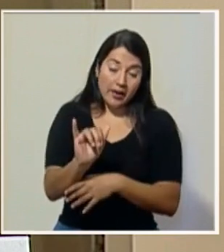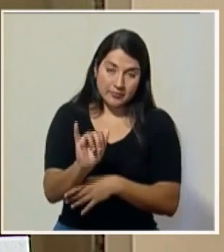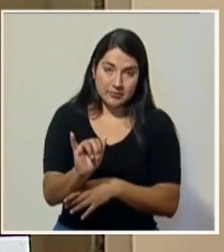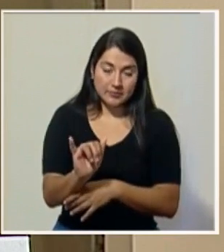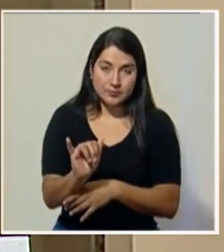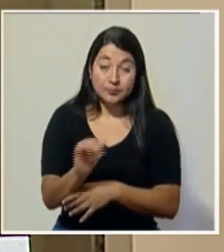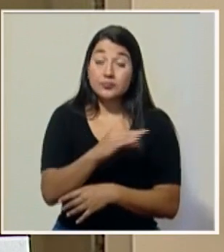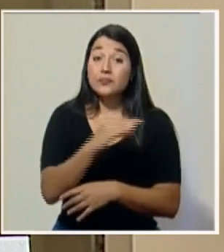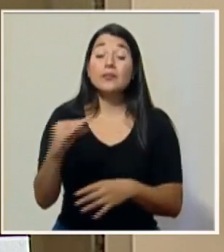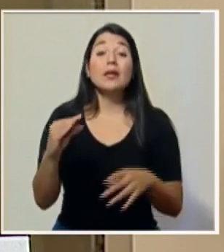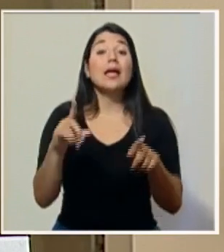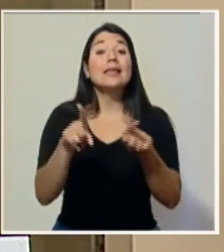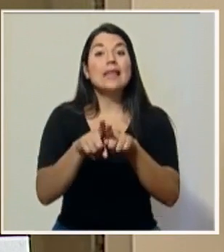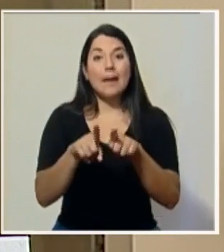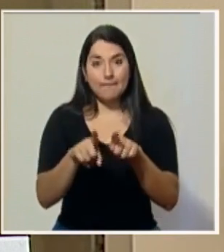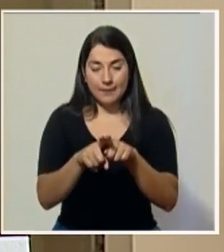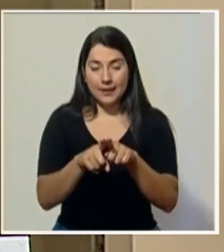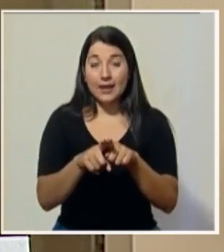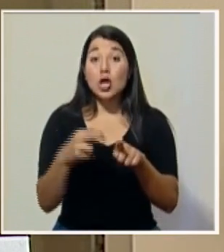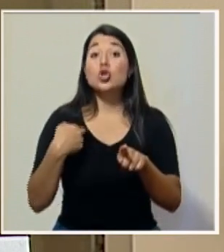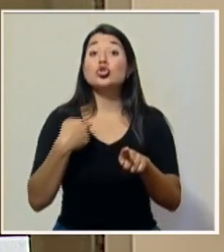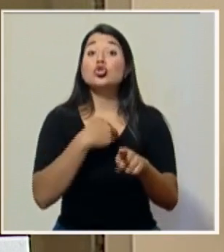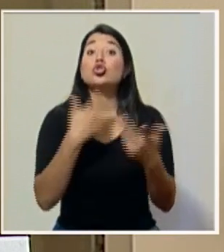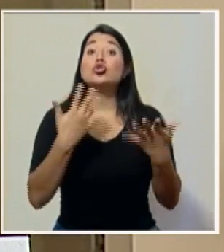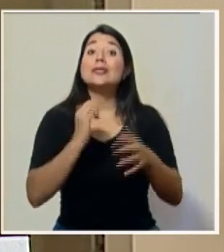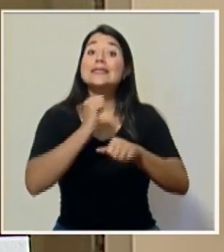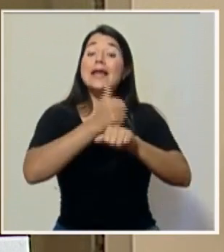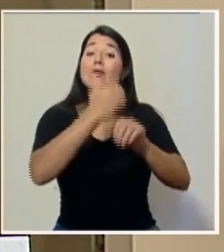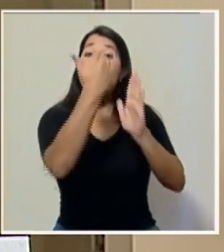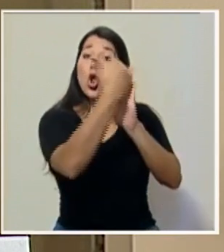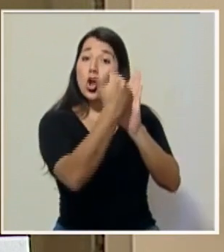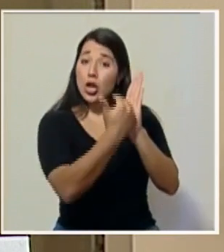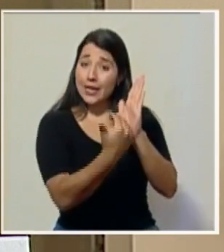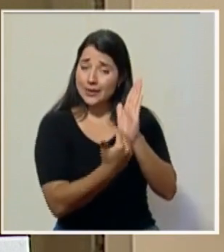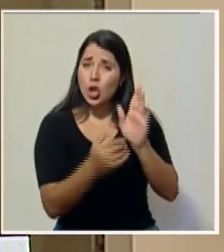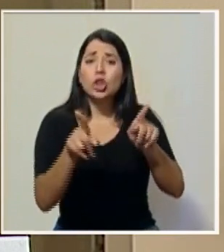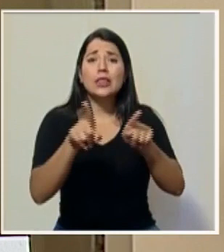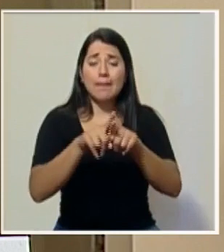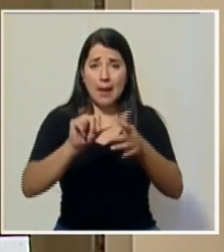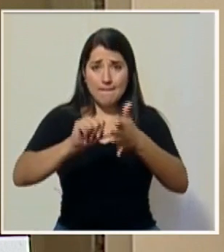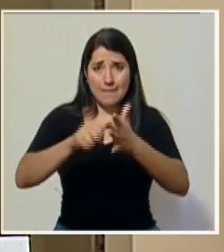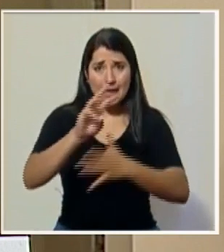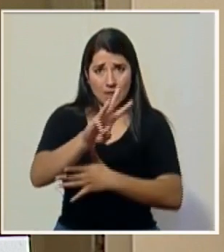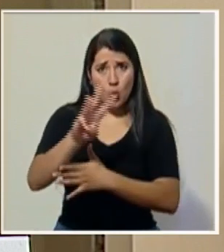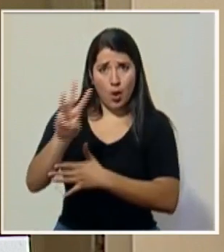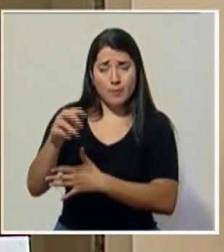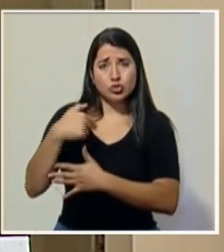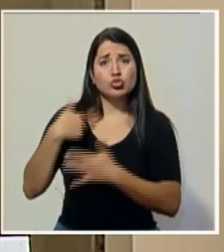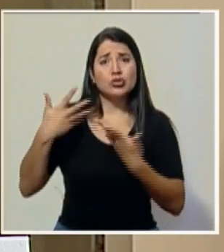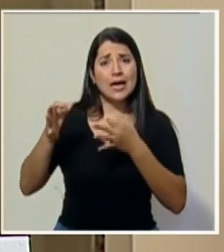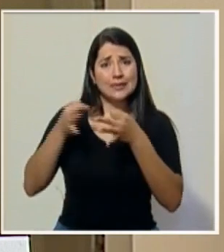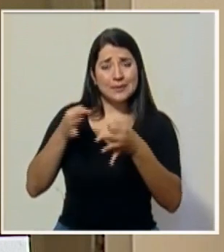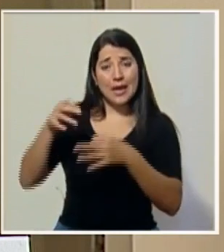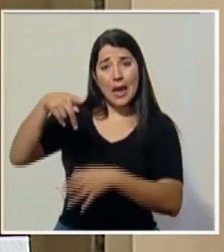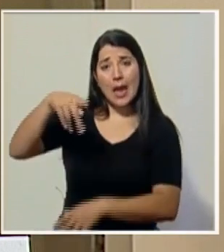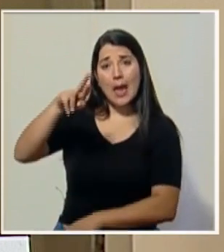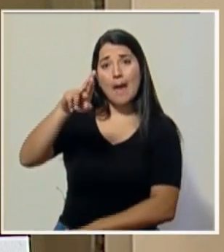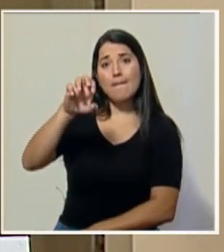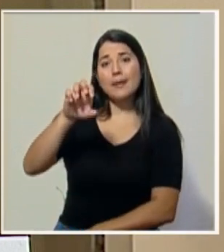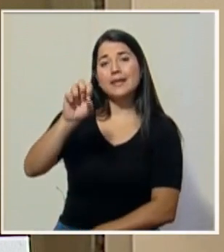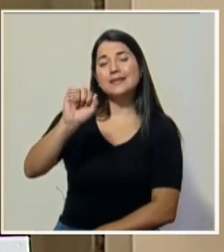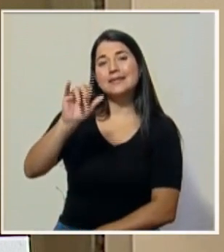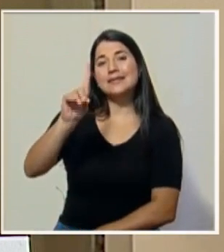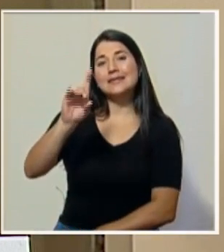condición y además hay una lista que está publicada también en la página que he mencionado,